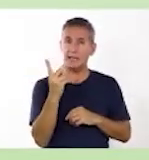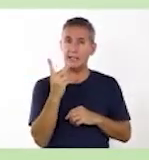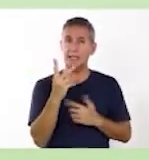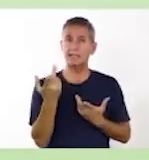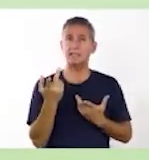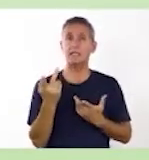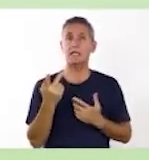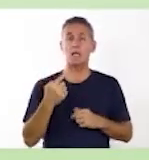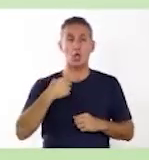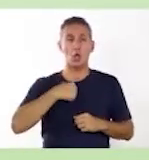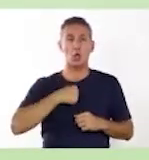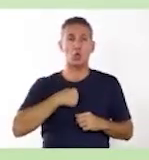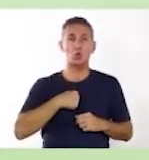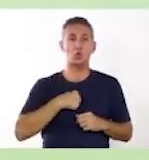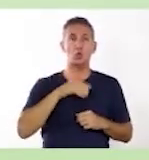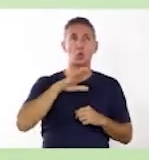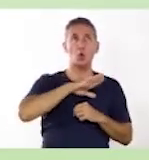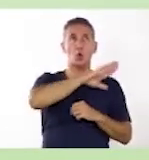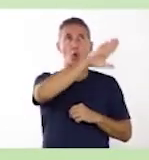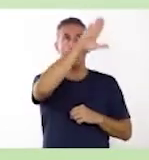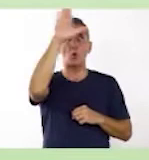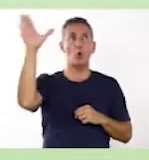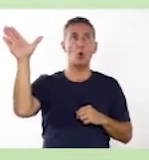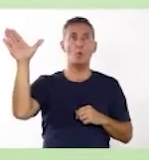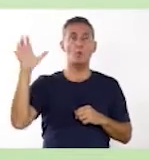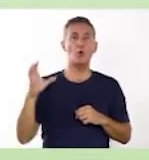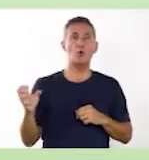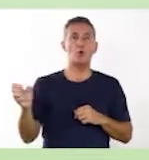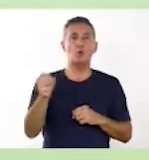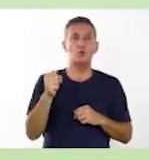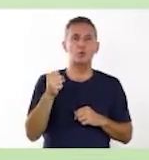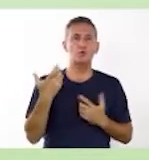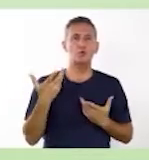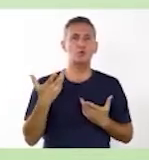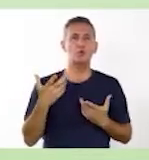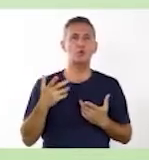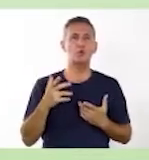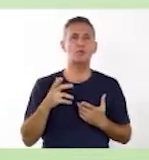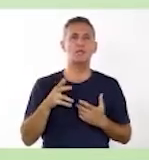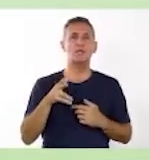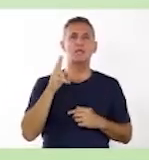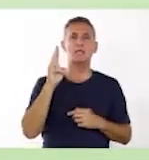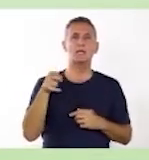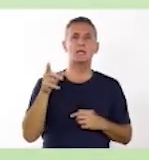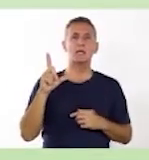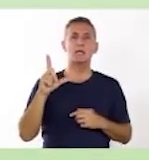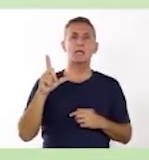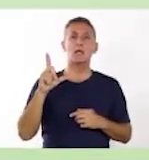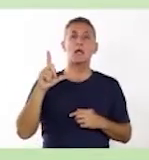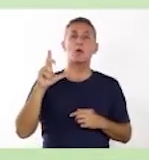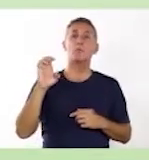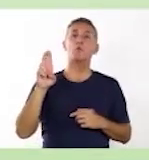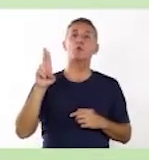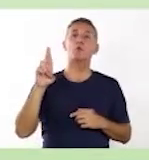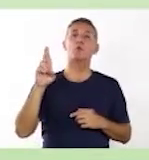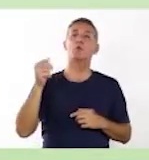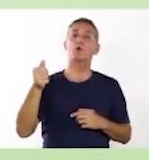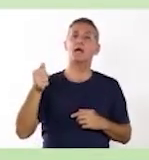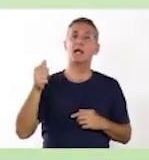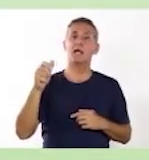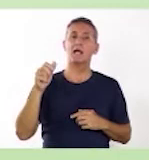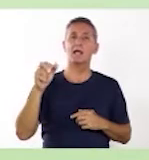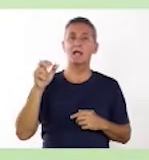estas dos palabras son muy importantes. Ese yo cósmico, que es todo él dentro, y el pluralismo es todo